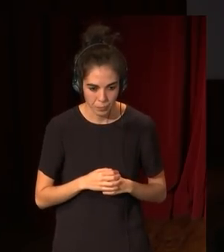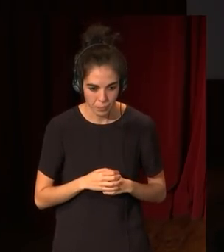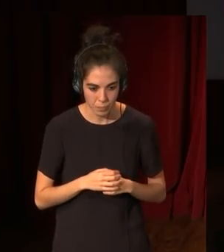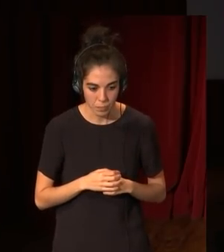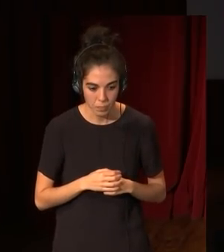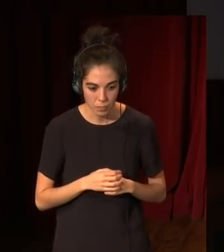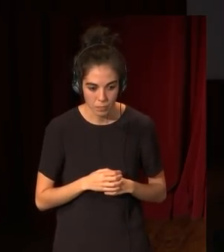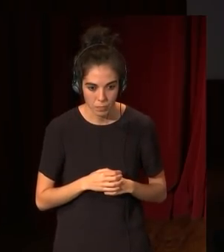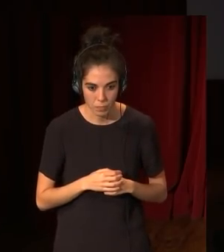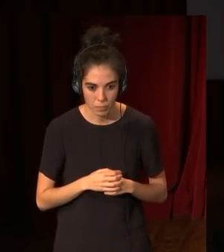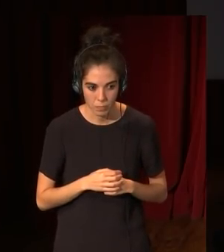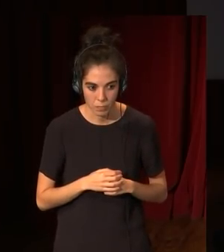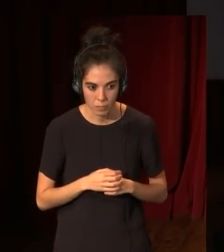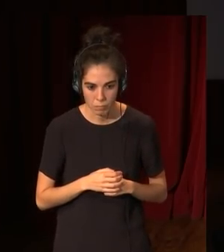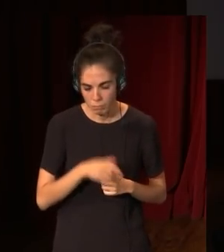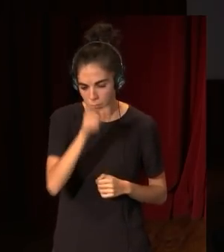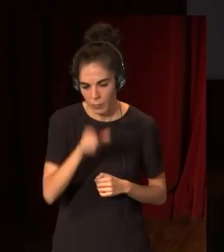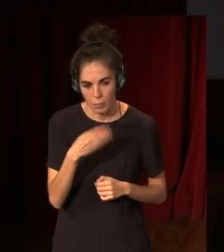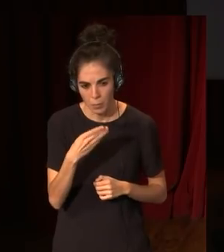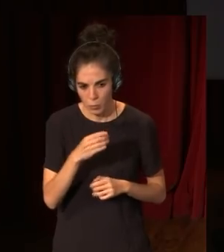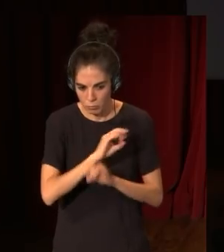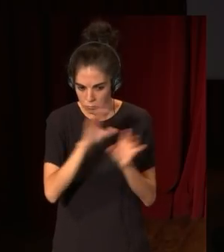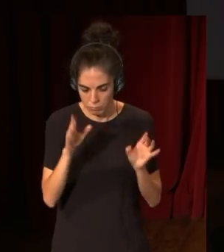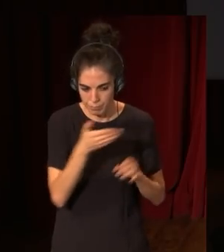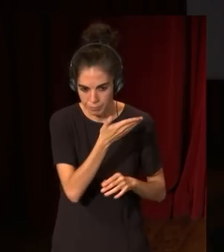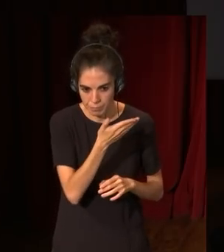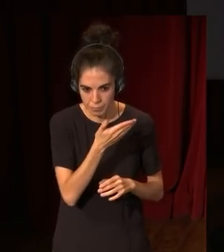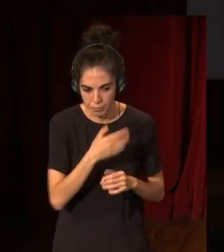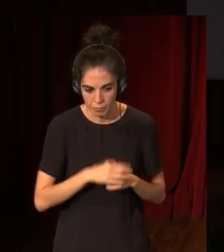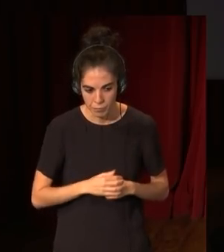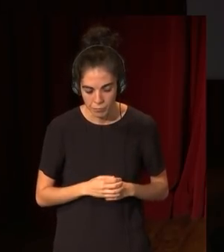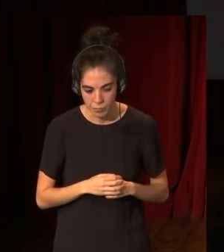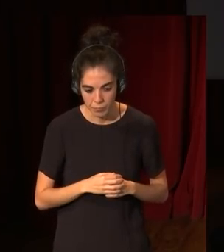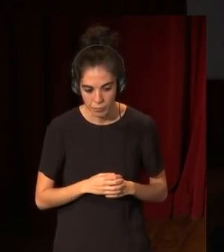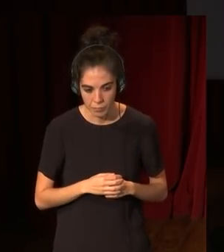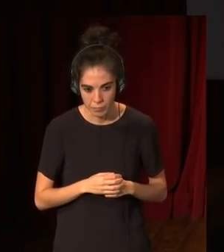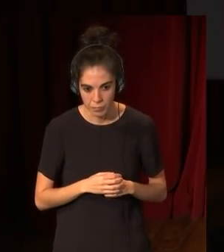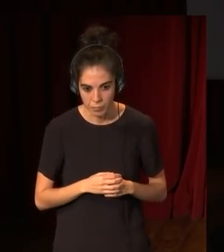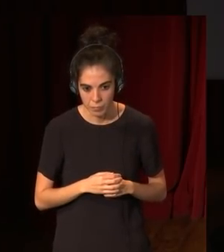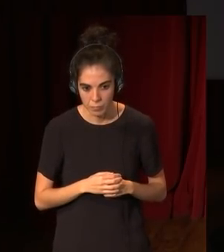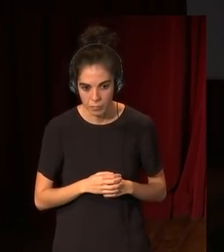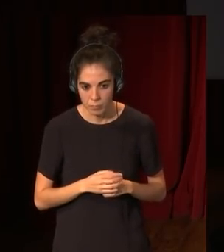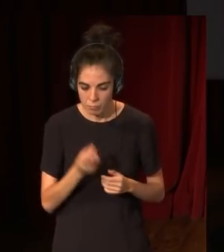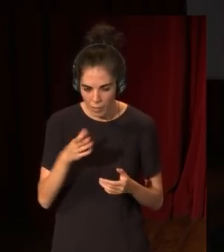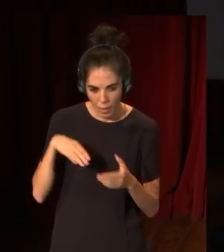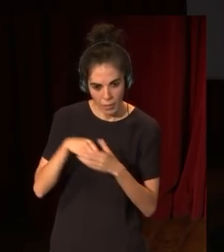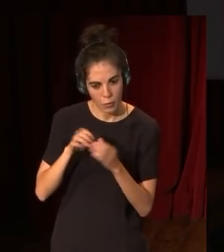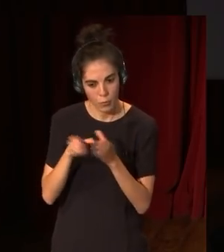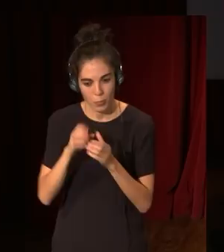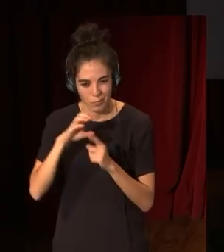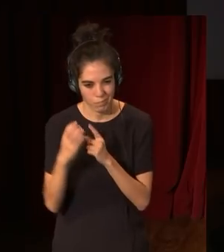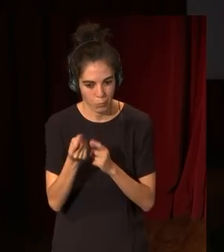bermejo claramente se sitúa dentro de éstas producciones flamencas que